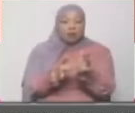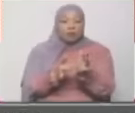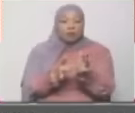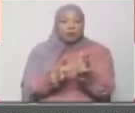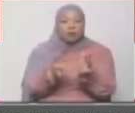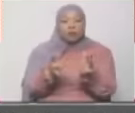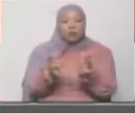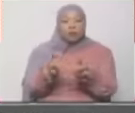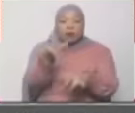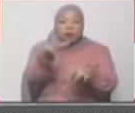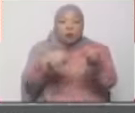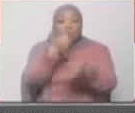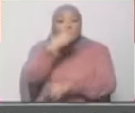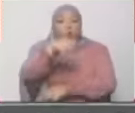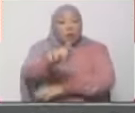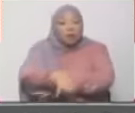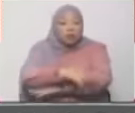bienaventurados.